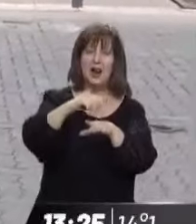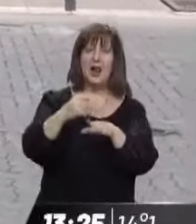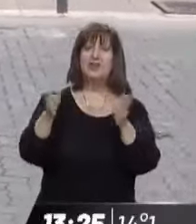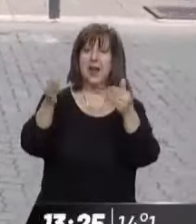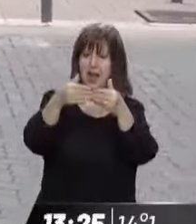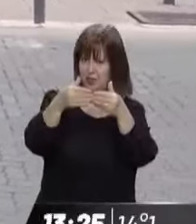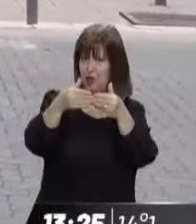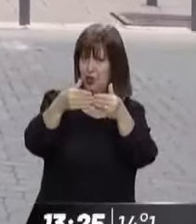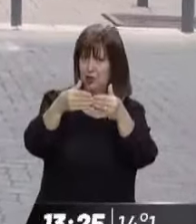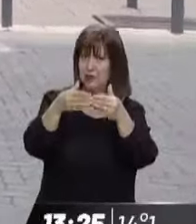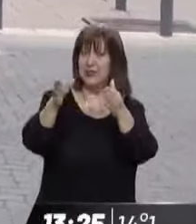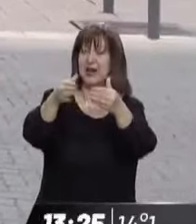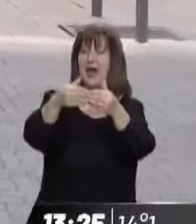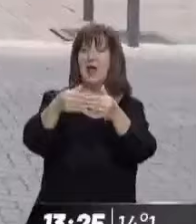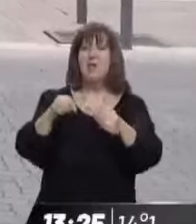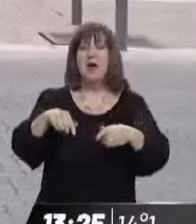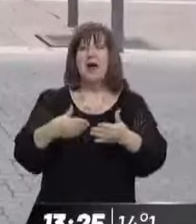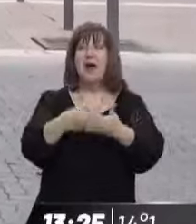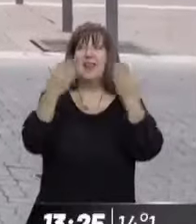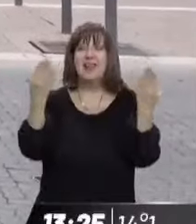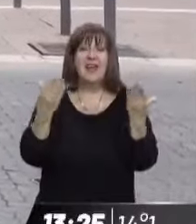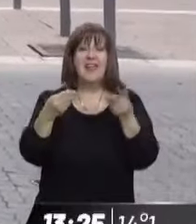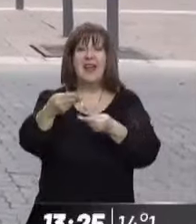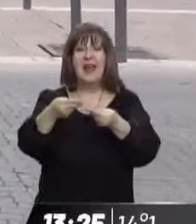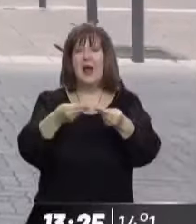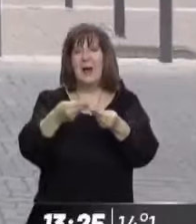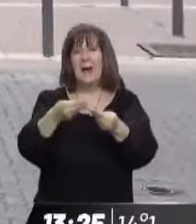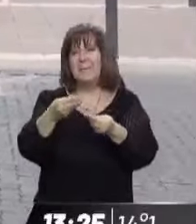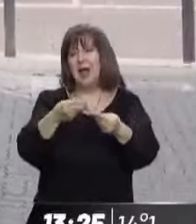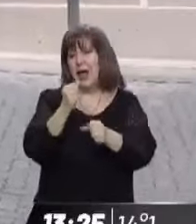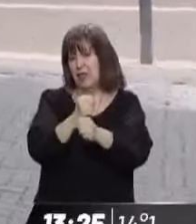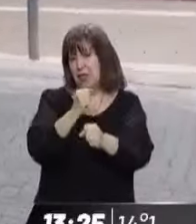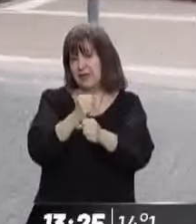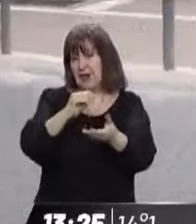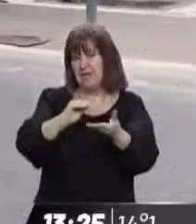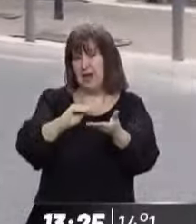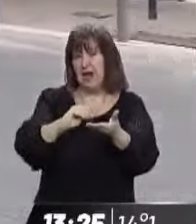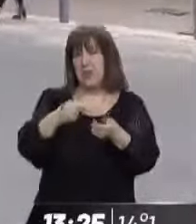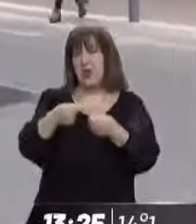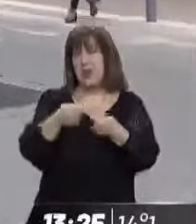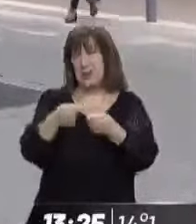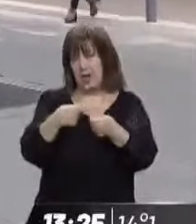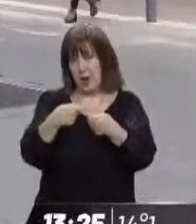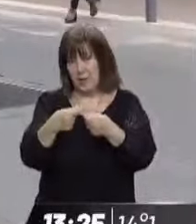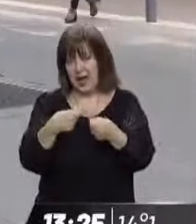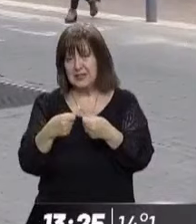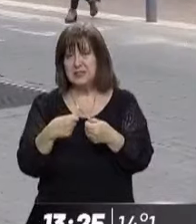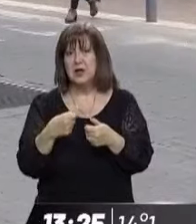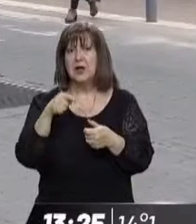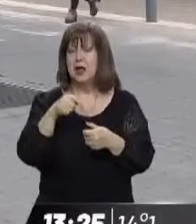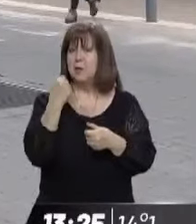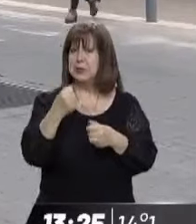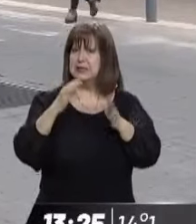están cerrados porque es el Día del Empleado de Comercio y hace dos años se acuerdo con el sector para que todos los comercios